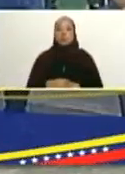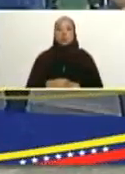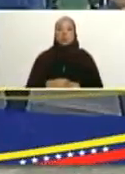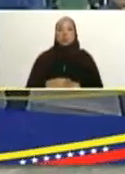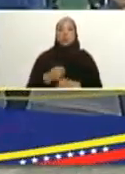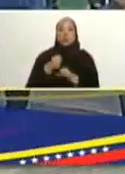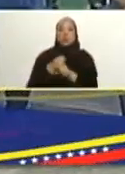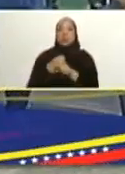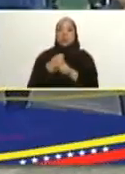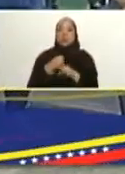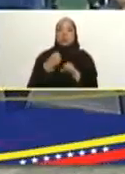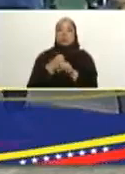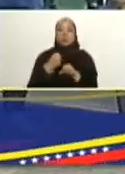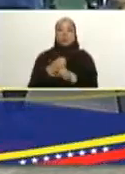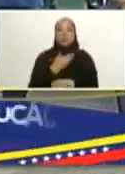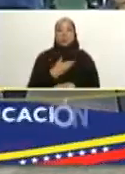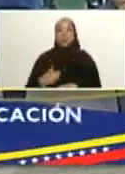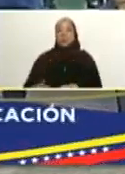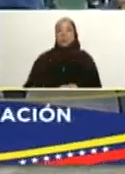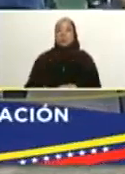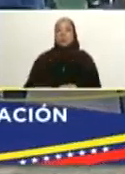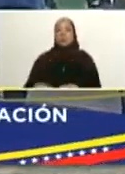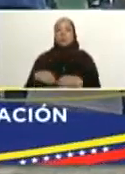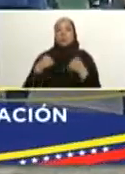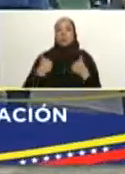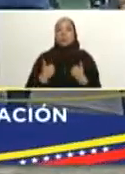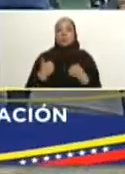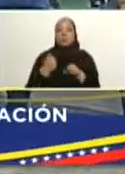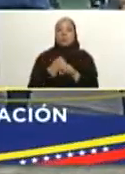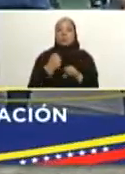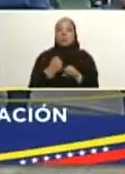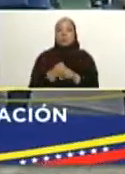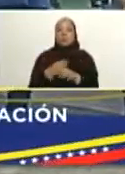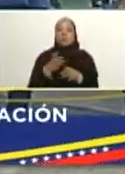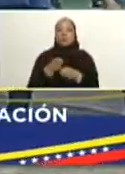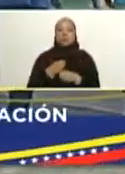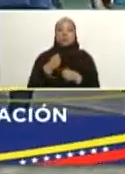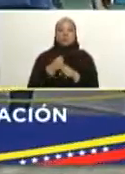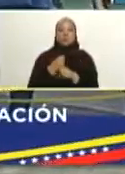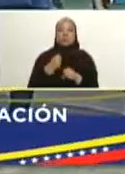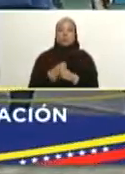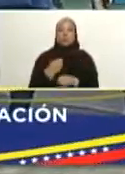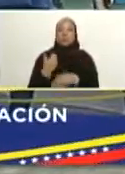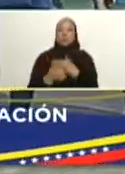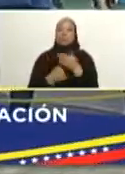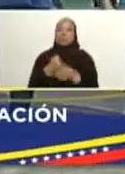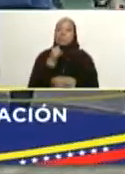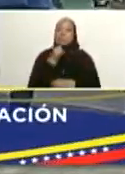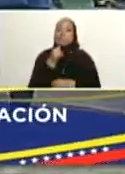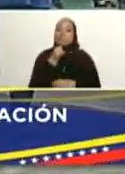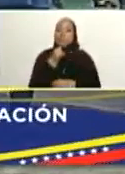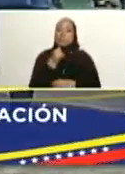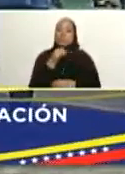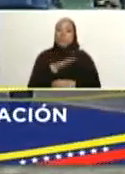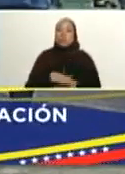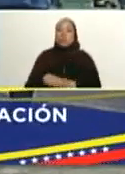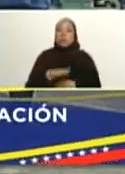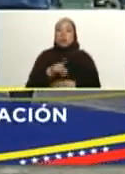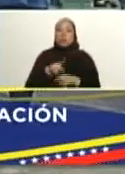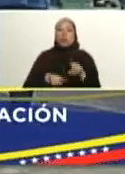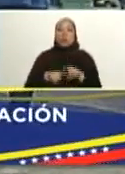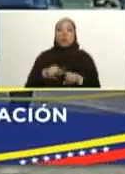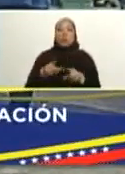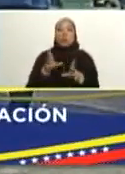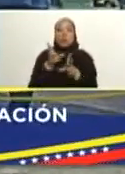haber entusiasmo, presidente, si hoy le estamos haciendo entrega a esta escuela tan emblemática como es el Ambrosio Plaza, de material que va a permitir